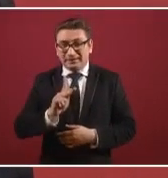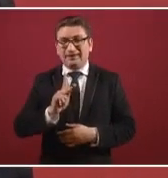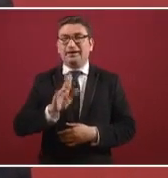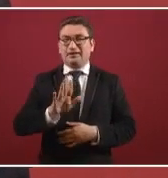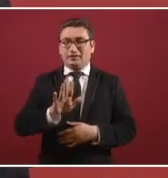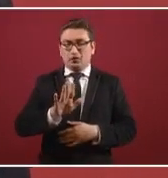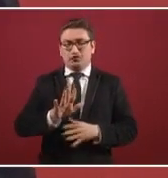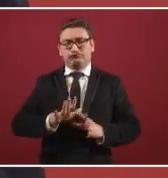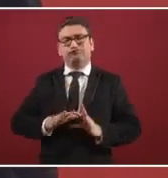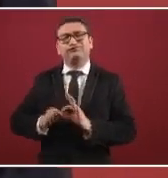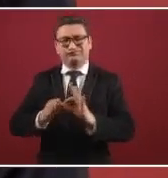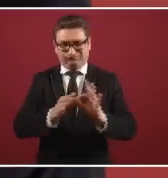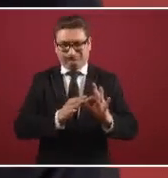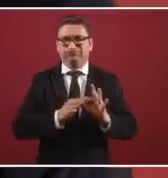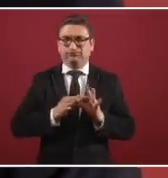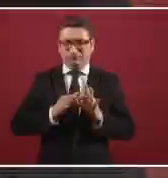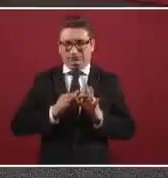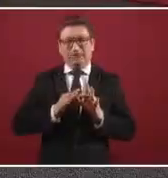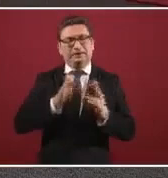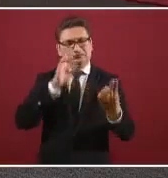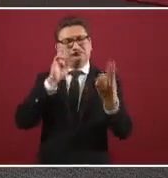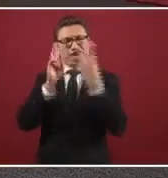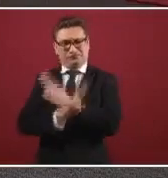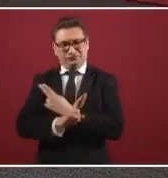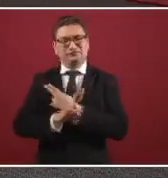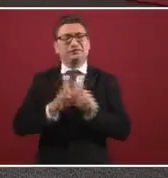es unidad y es respeto.